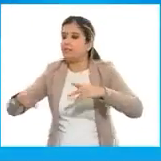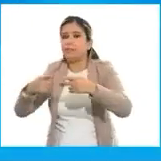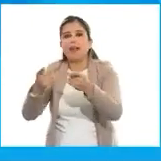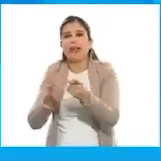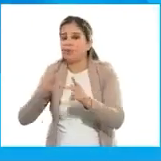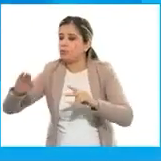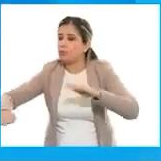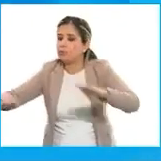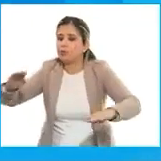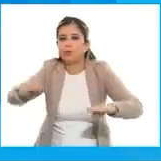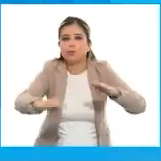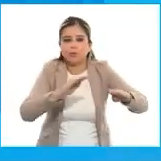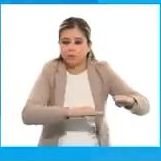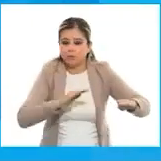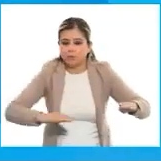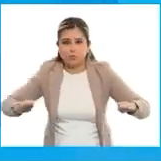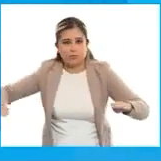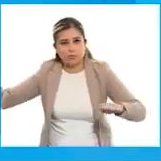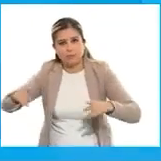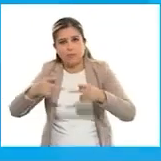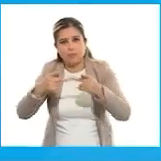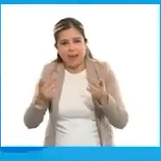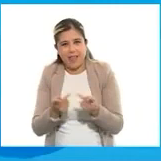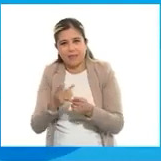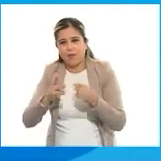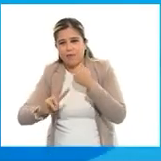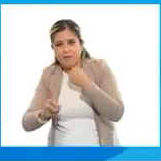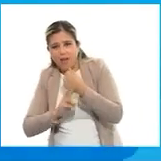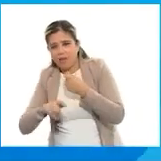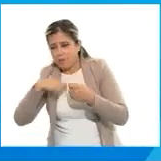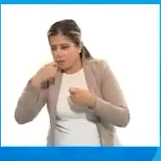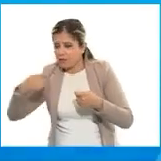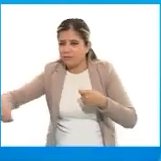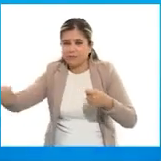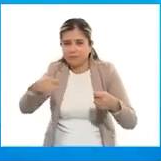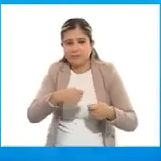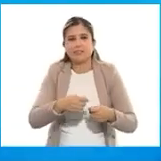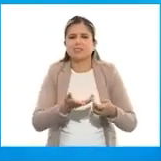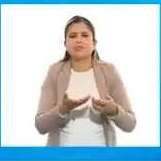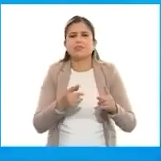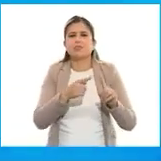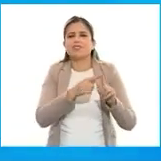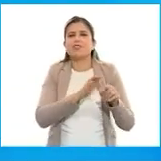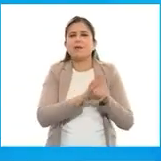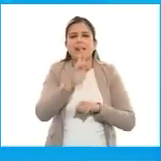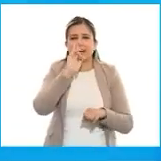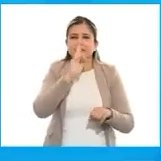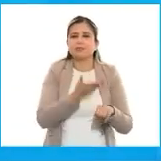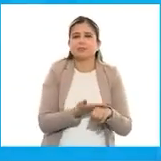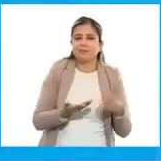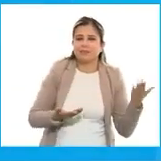de la comida y a él le tocó poner la mesa. Entonces, ¿cuál será su responsabilidad?